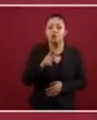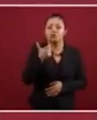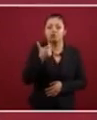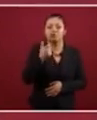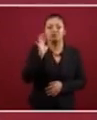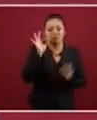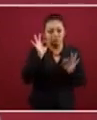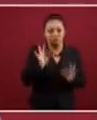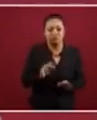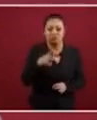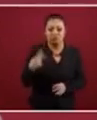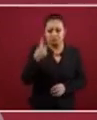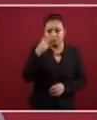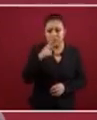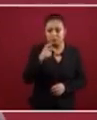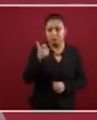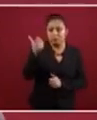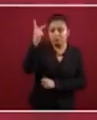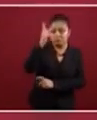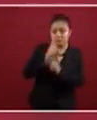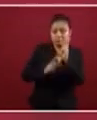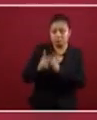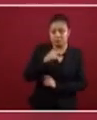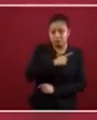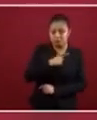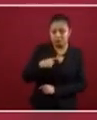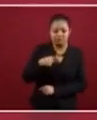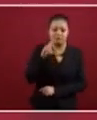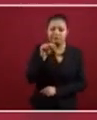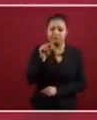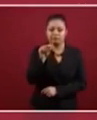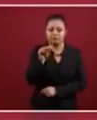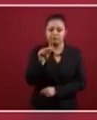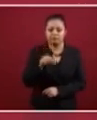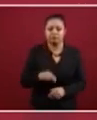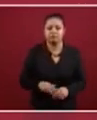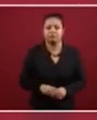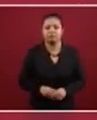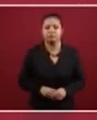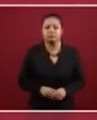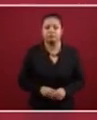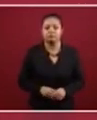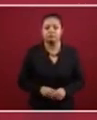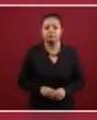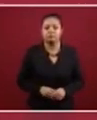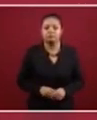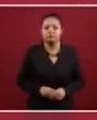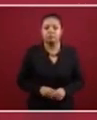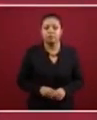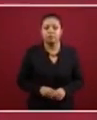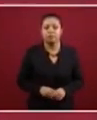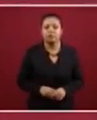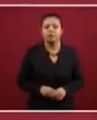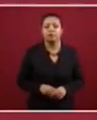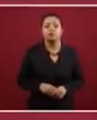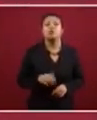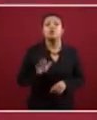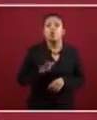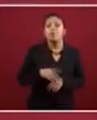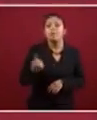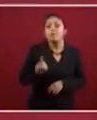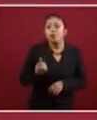pues además de que arrancaron en Mexicali, la idea es hacer diferentes escalas en los estados de la República, llegar a Palacio Nacional el